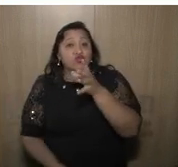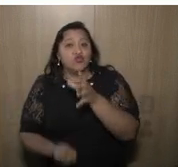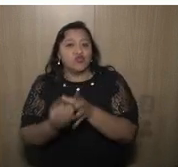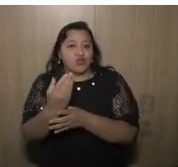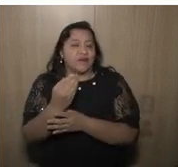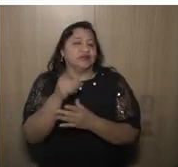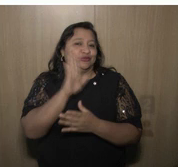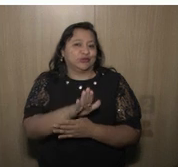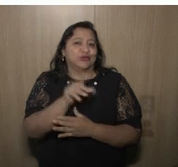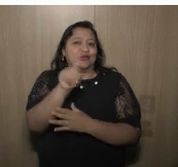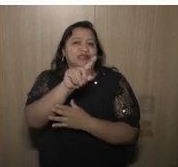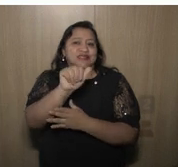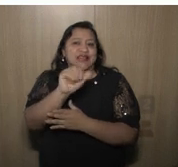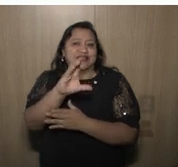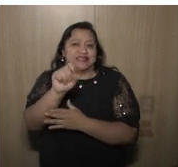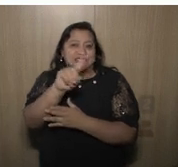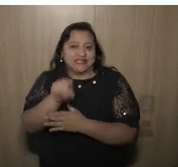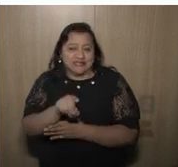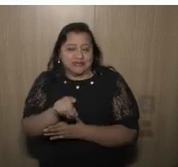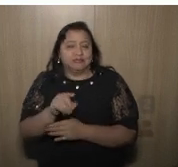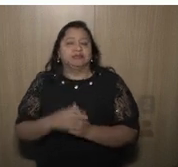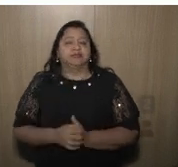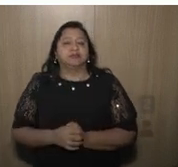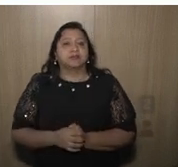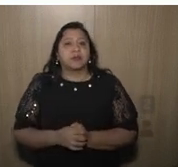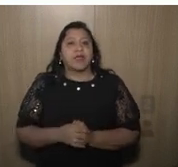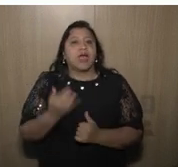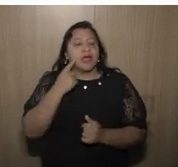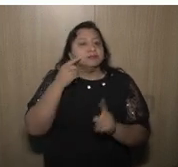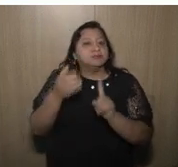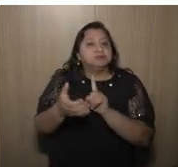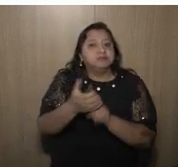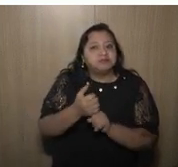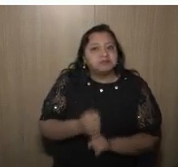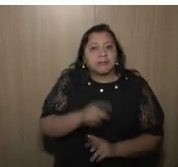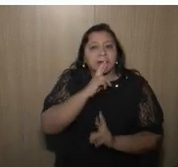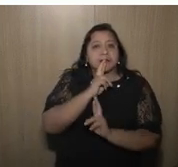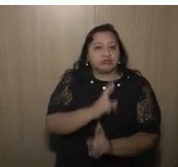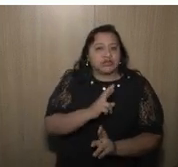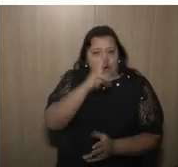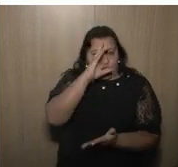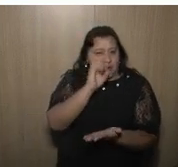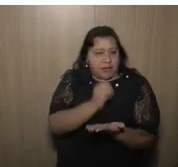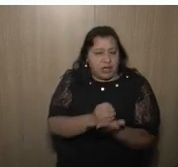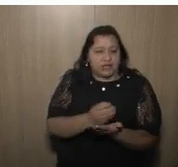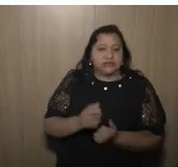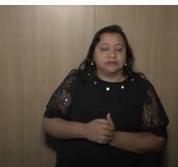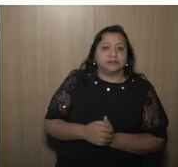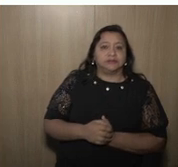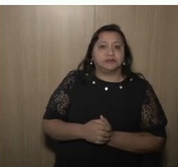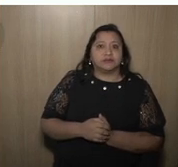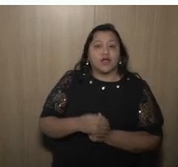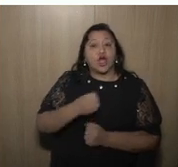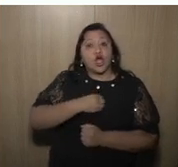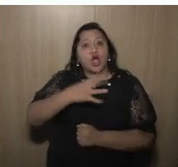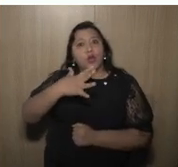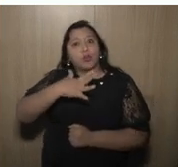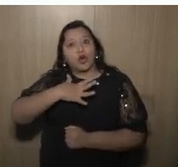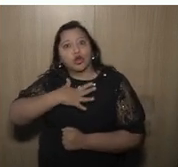SASES. Vamos a ver, entre las respuestas encontramos las siguientes opiniones. Oportunidad,